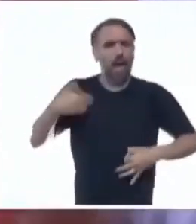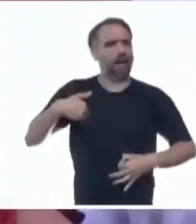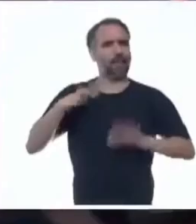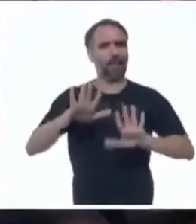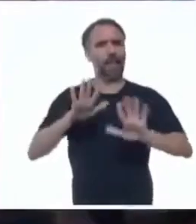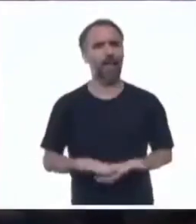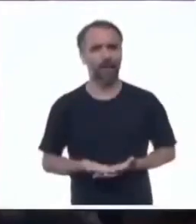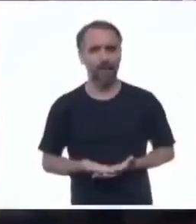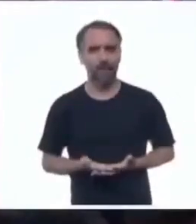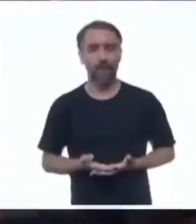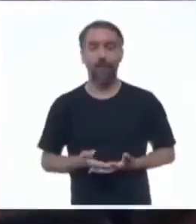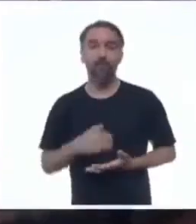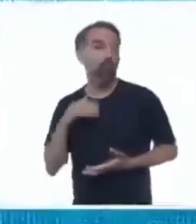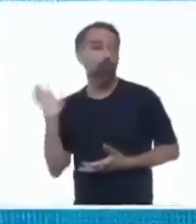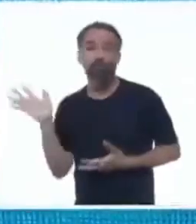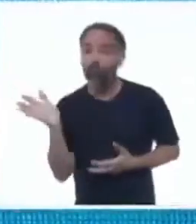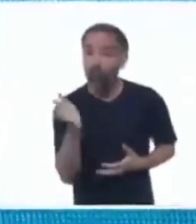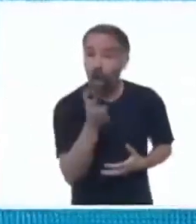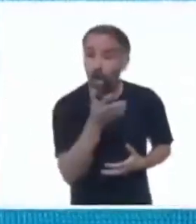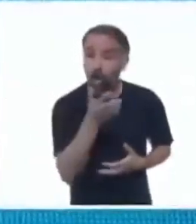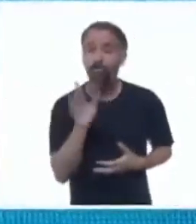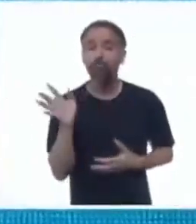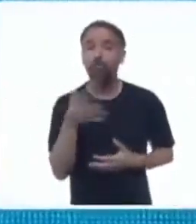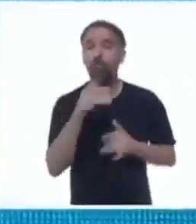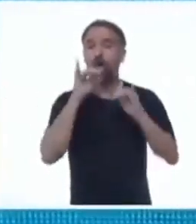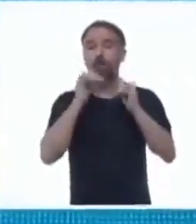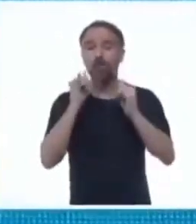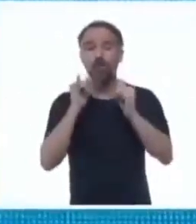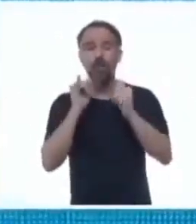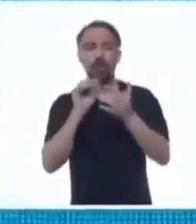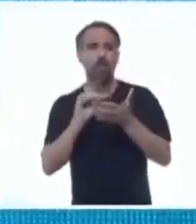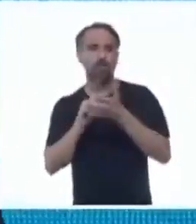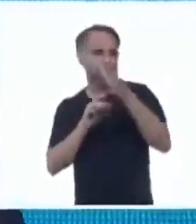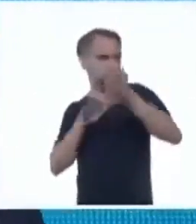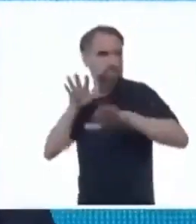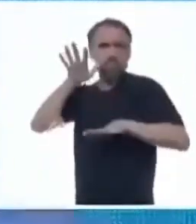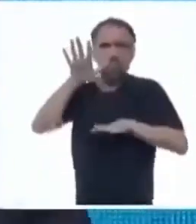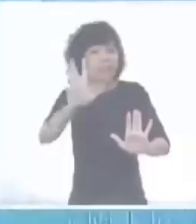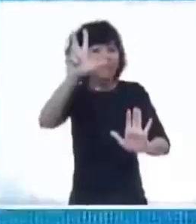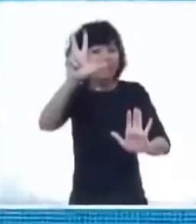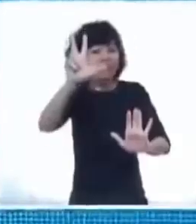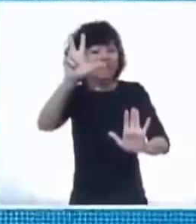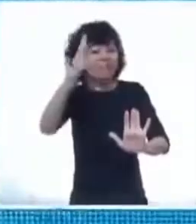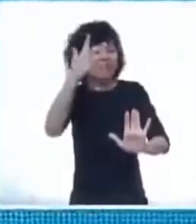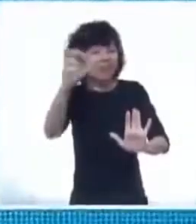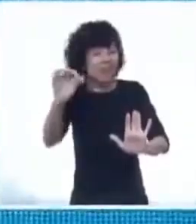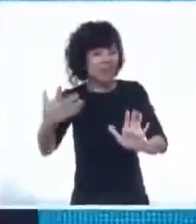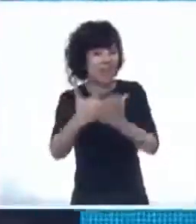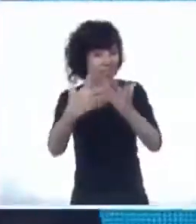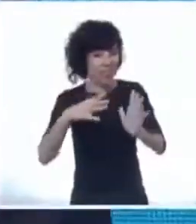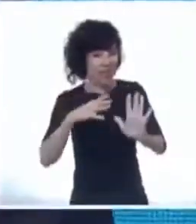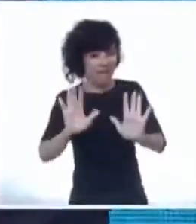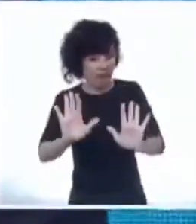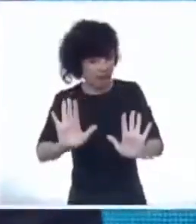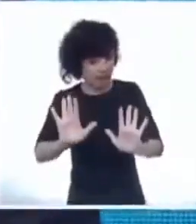al que entre todos lo vamos a poner en el lugar que se merece. El 19